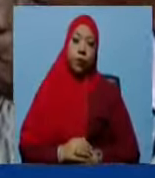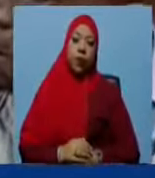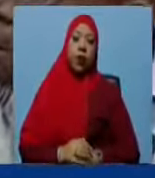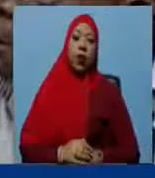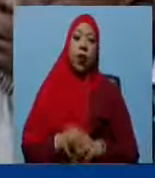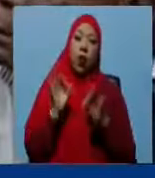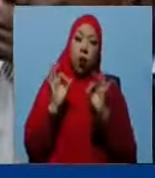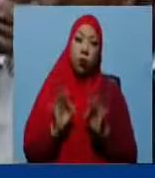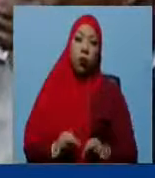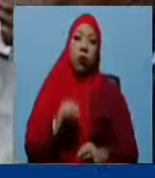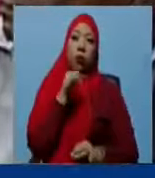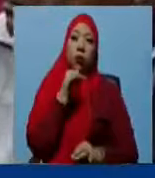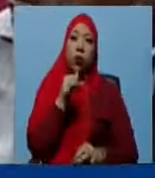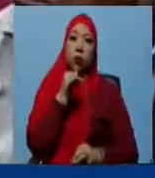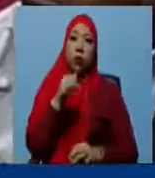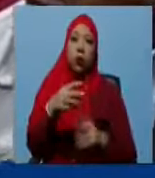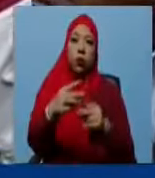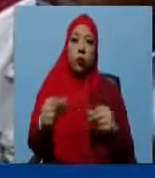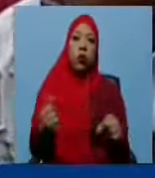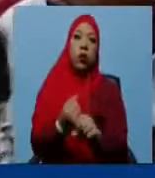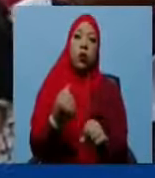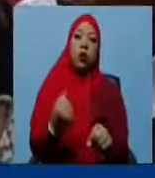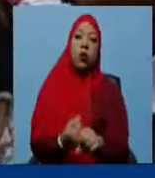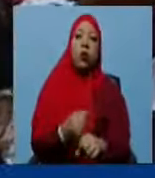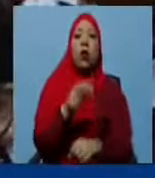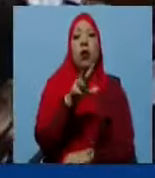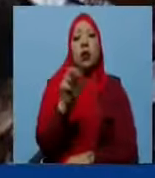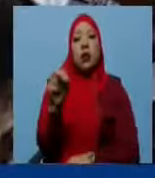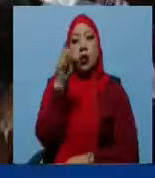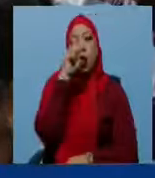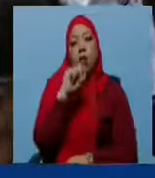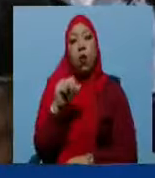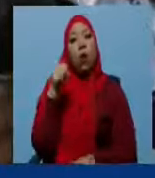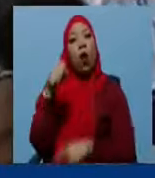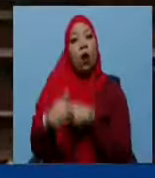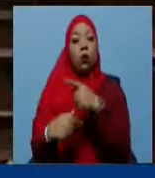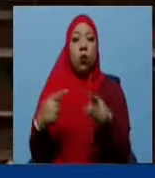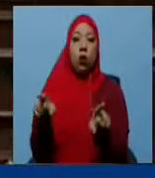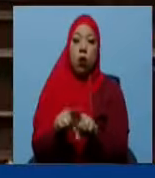condenar estas tierras a 300 años de colonialismo.